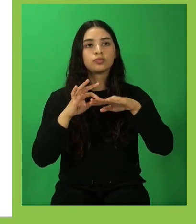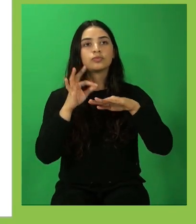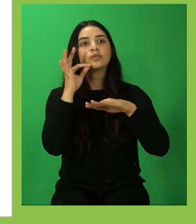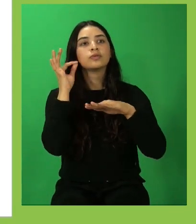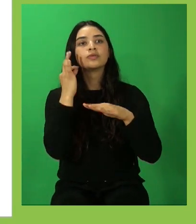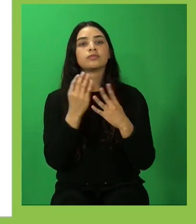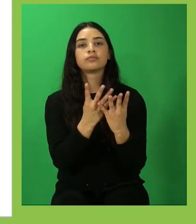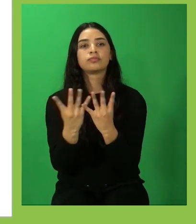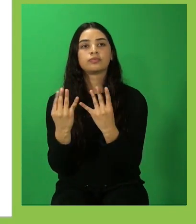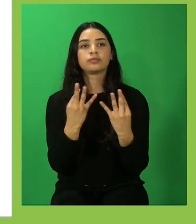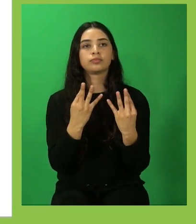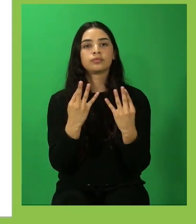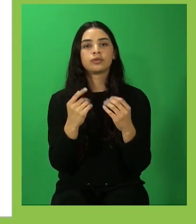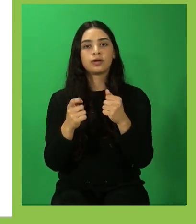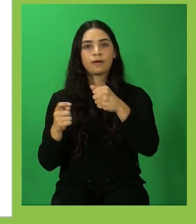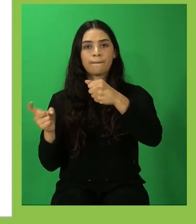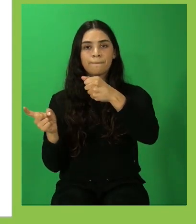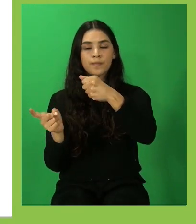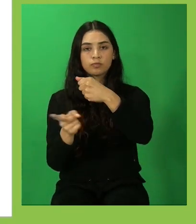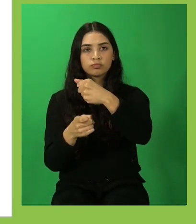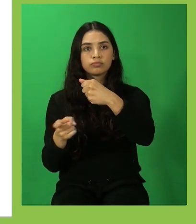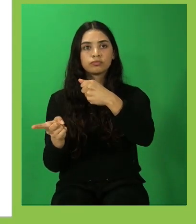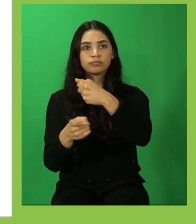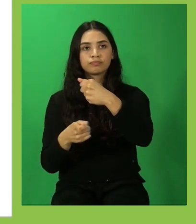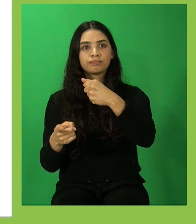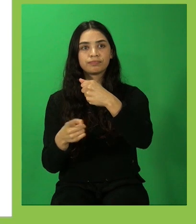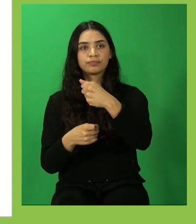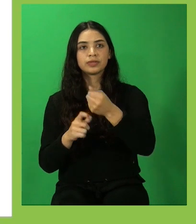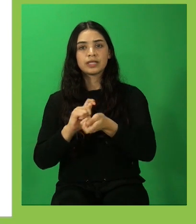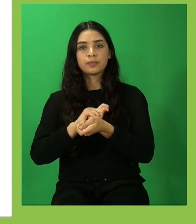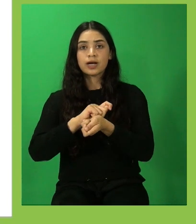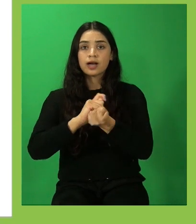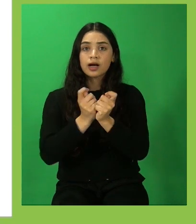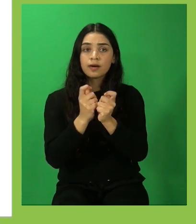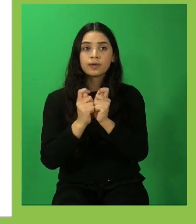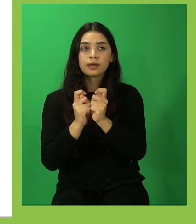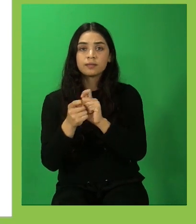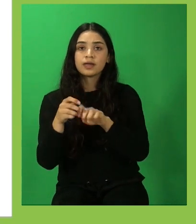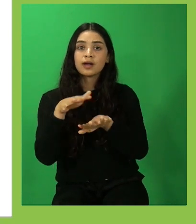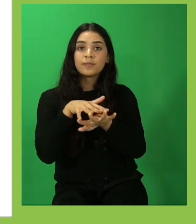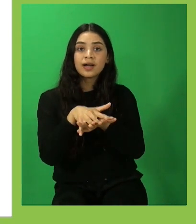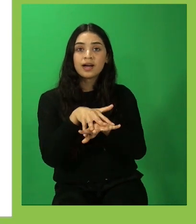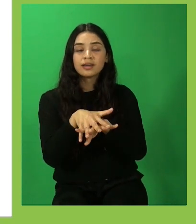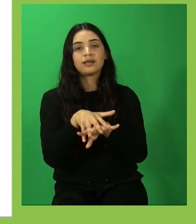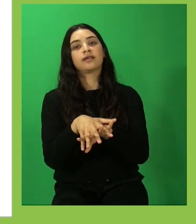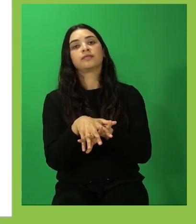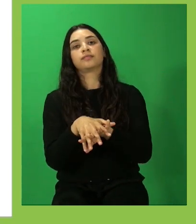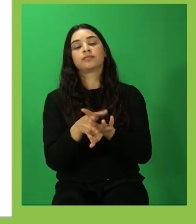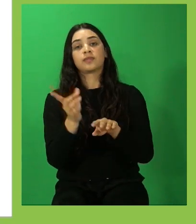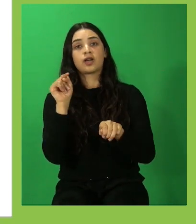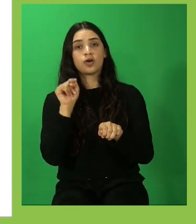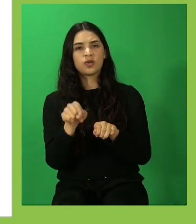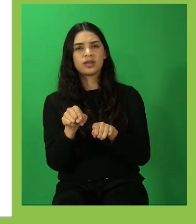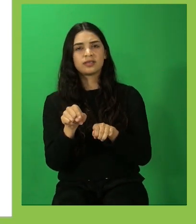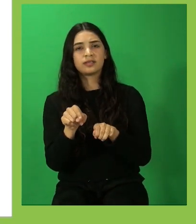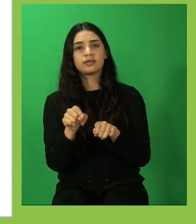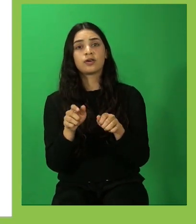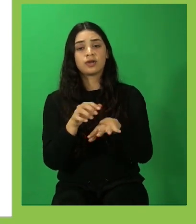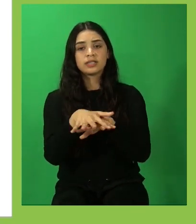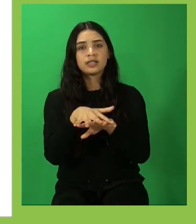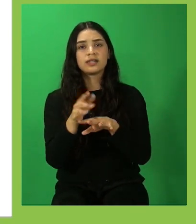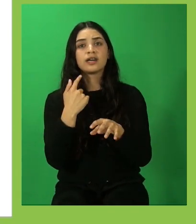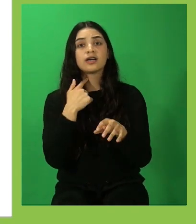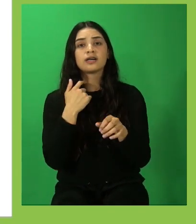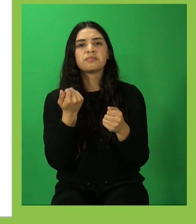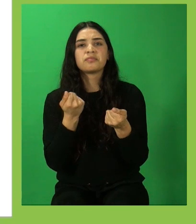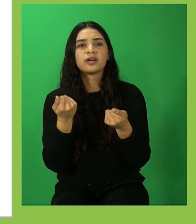a pasar un proceso productivo que va a ser la harina, ¿ya? Y usted va a recibir un bien o un servicio. Vamos a dar solo un ejemplo,